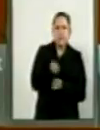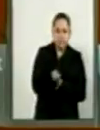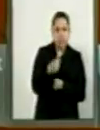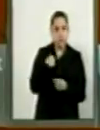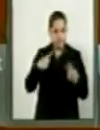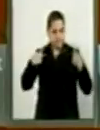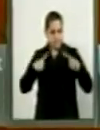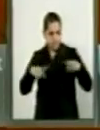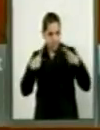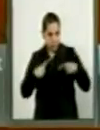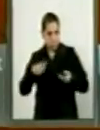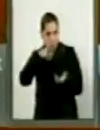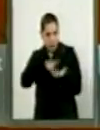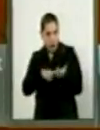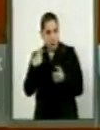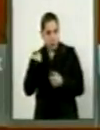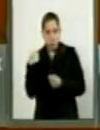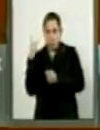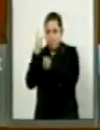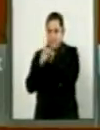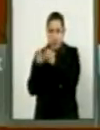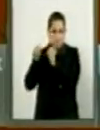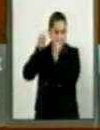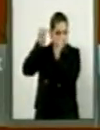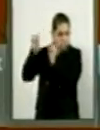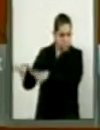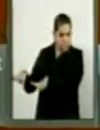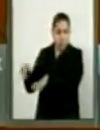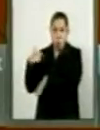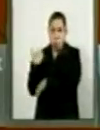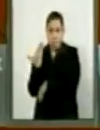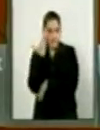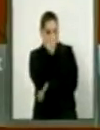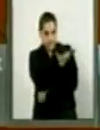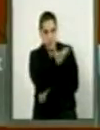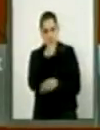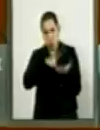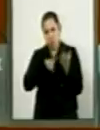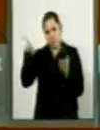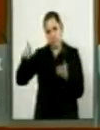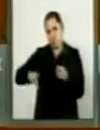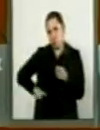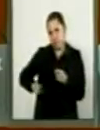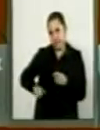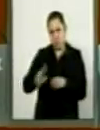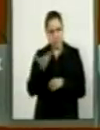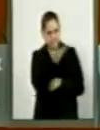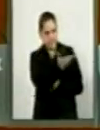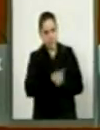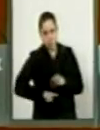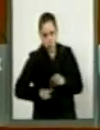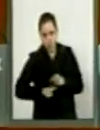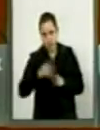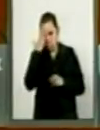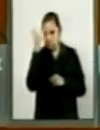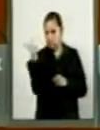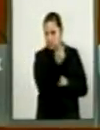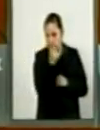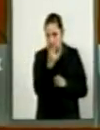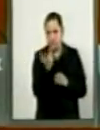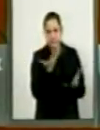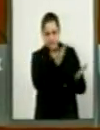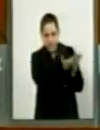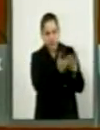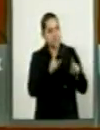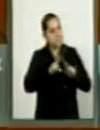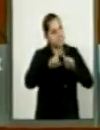solicitud de un reconocimiento de tal estatus por parte de la autoridad, mientras que el asilo político se ejerce mediante un acto potestativo